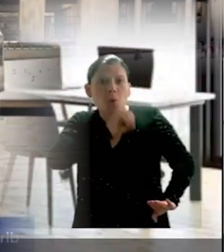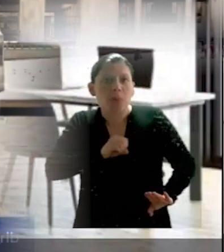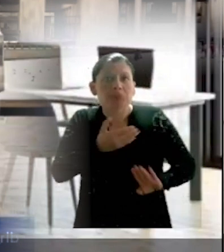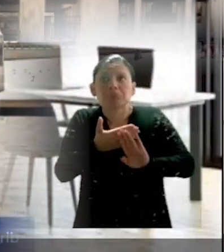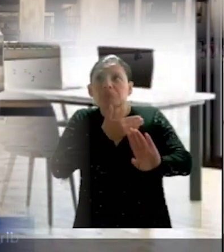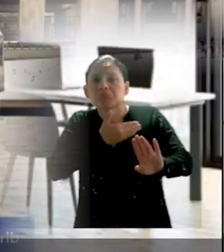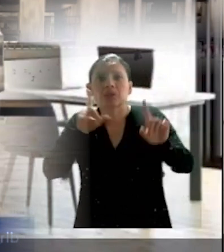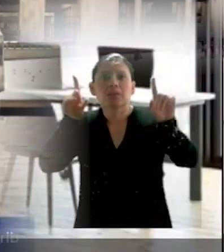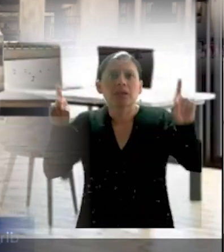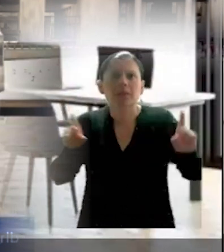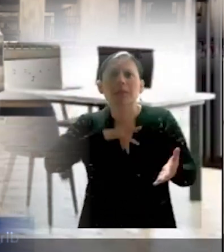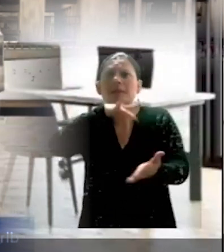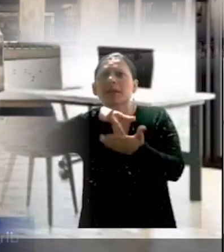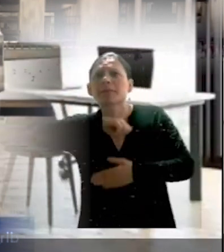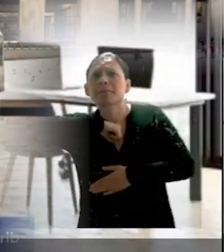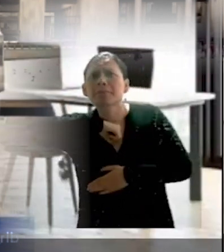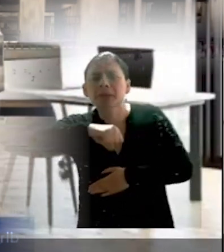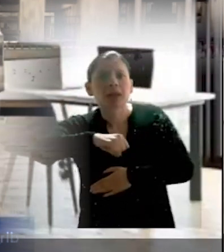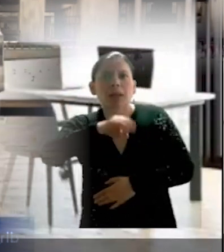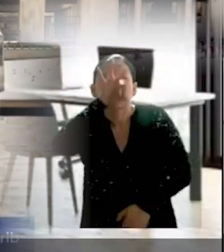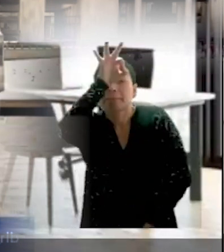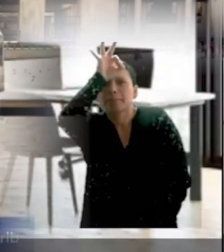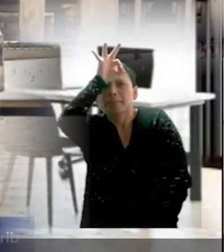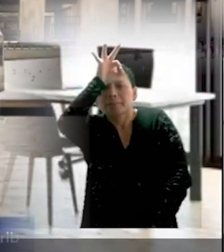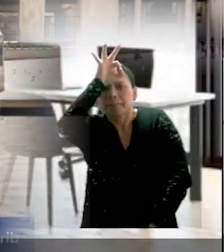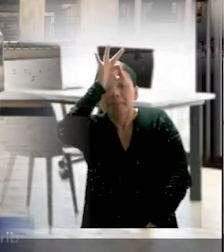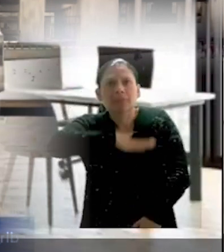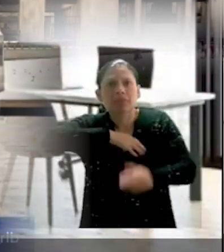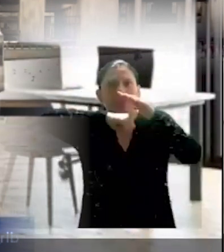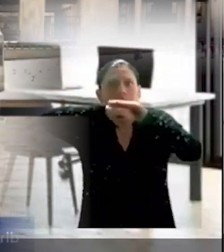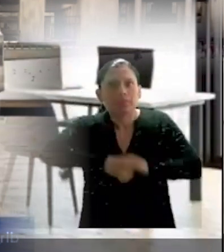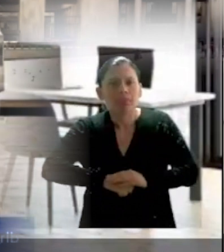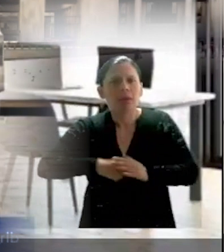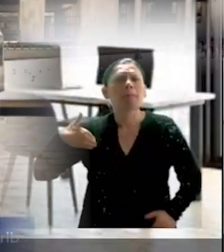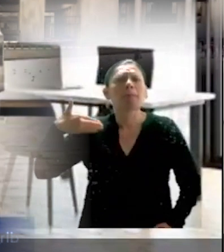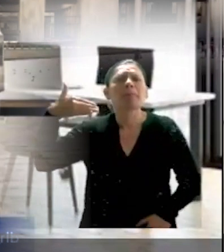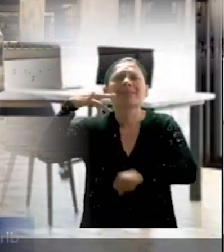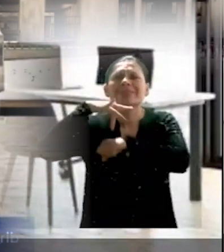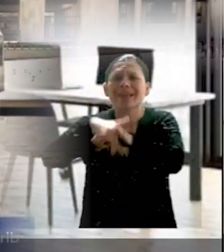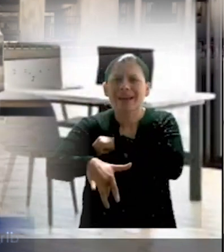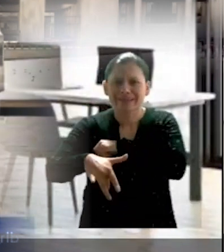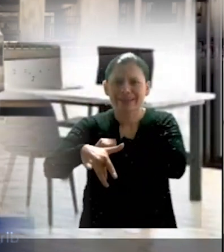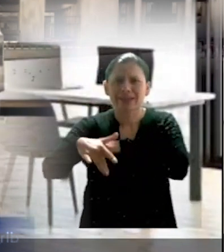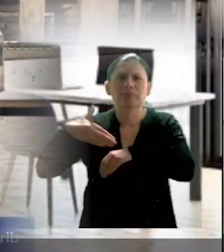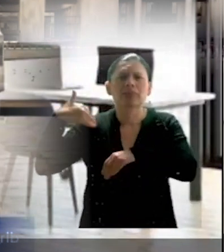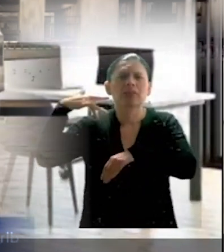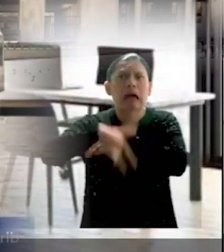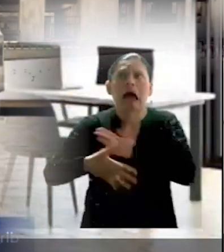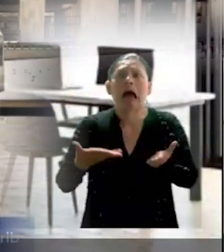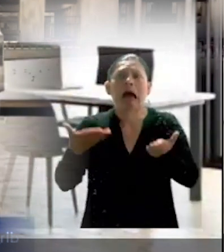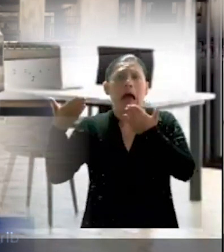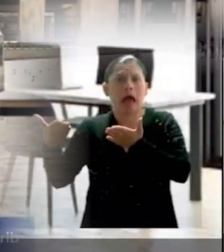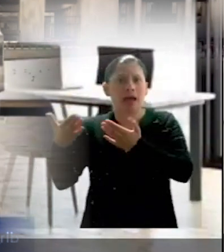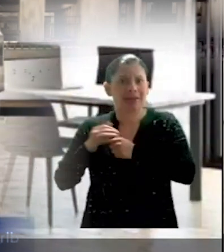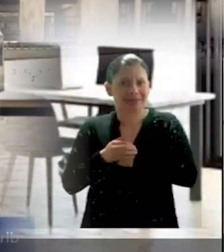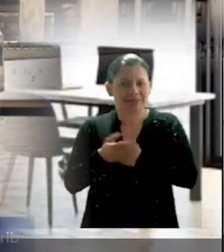sus derechos desconocen que los mismos están vulnerados y solo vienen a conocerlo mucho tiempo después, y realmente esa aplicación a